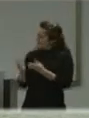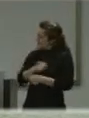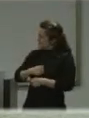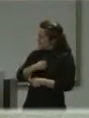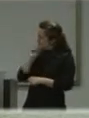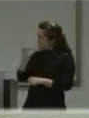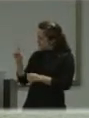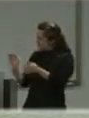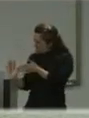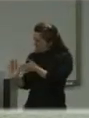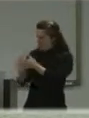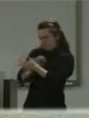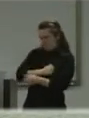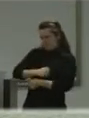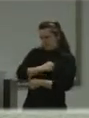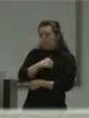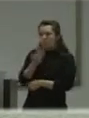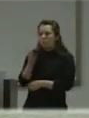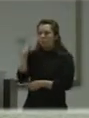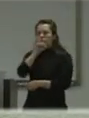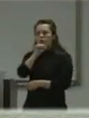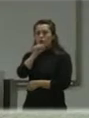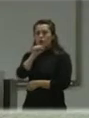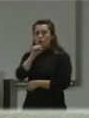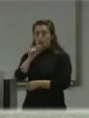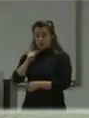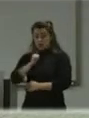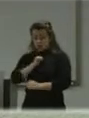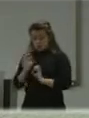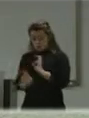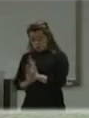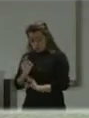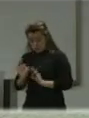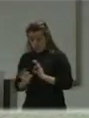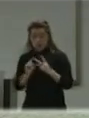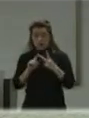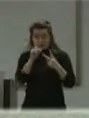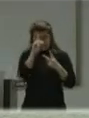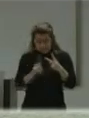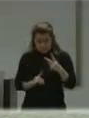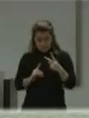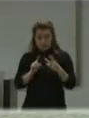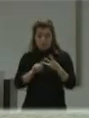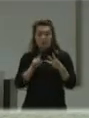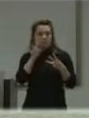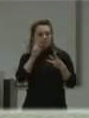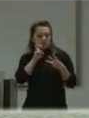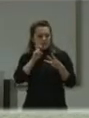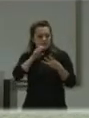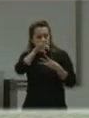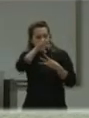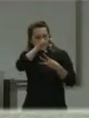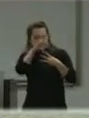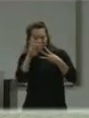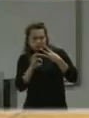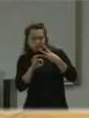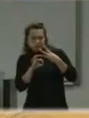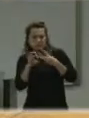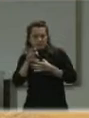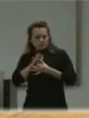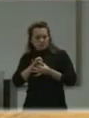contaran Qué relación ustedes se encuentran entre el autocuidado la toma de decisiones y la sexualidad cuál es esa relación